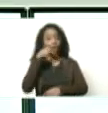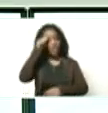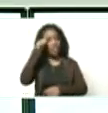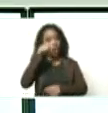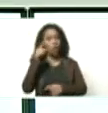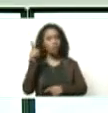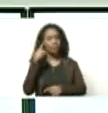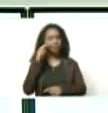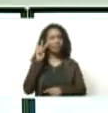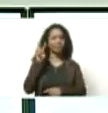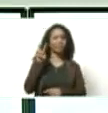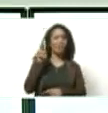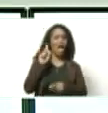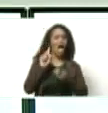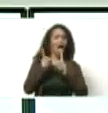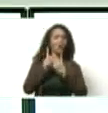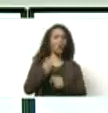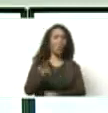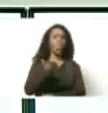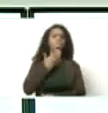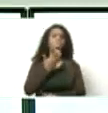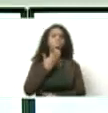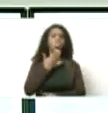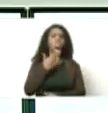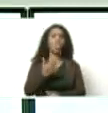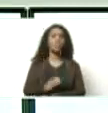uno que no tienes uno aburrido